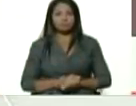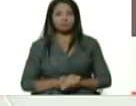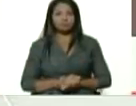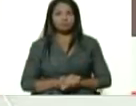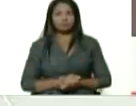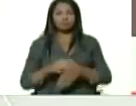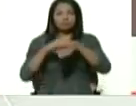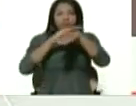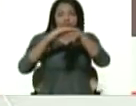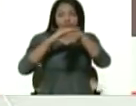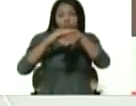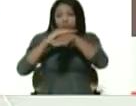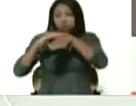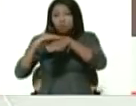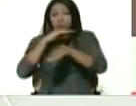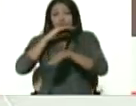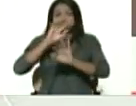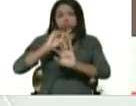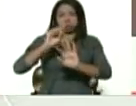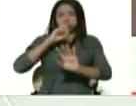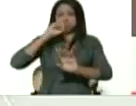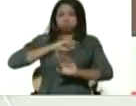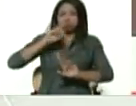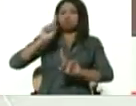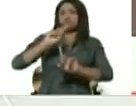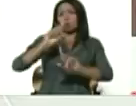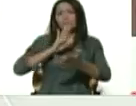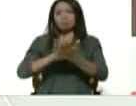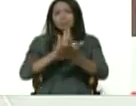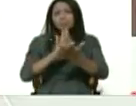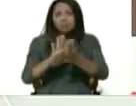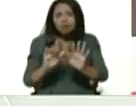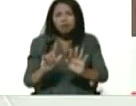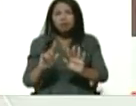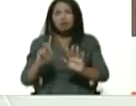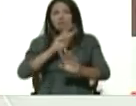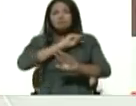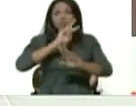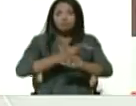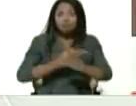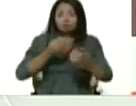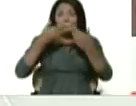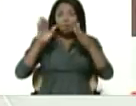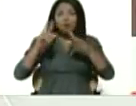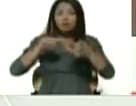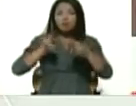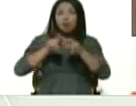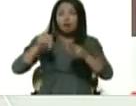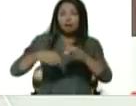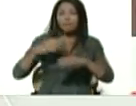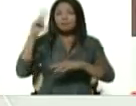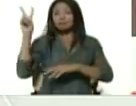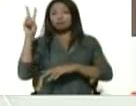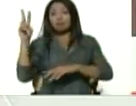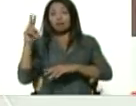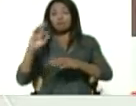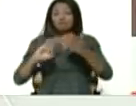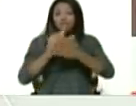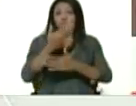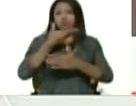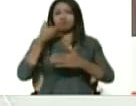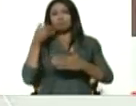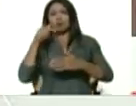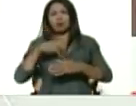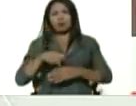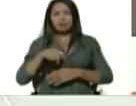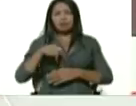Me perdonan, pues no se pongan bravos y celosos, pero es así. Los poderes públicos y las instituciones en Venezuela funcionan más